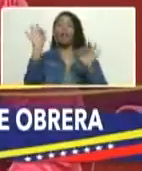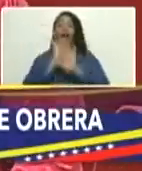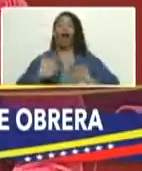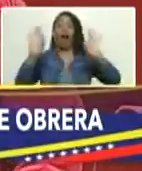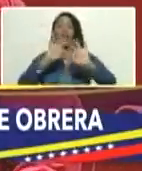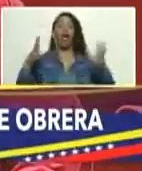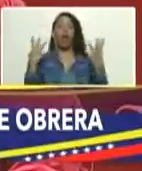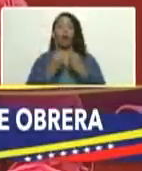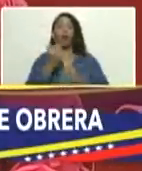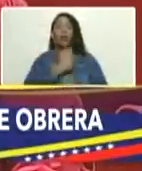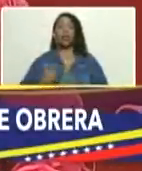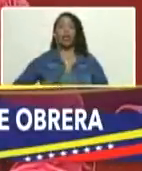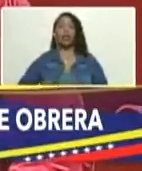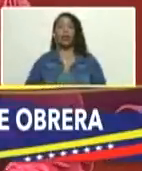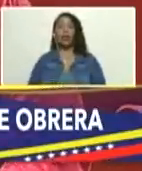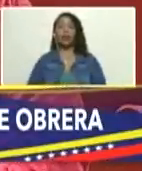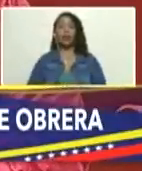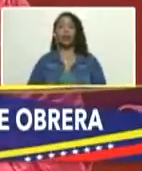Compañero presidente,